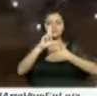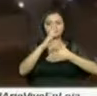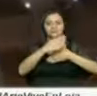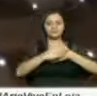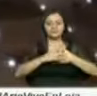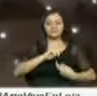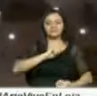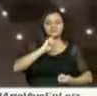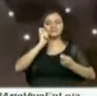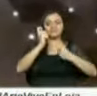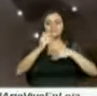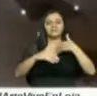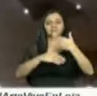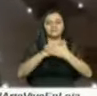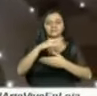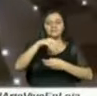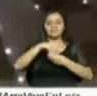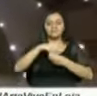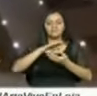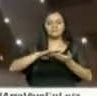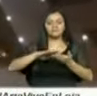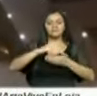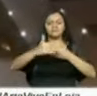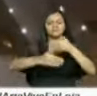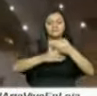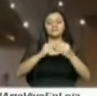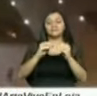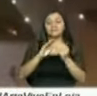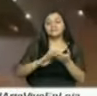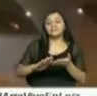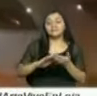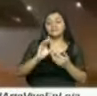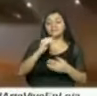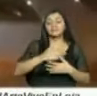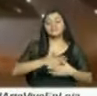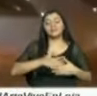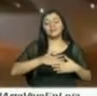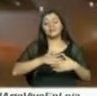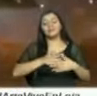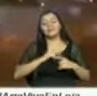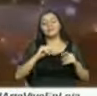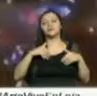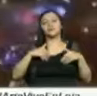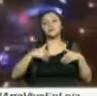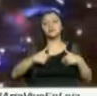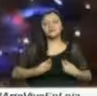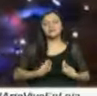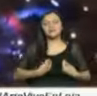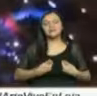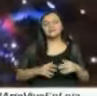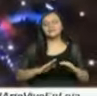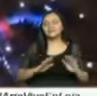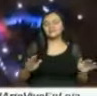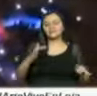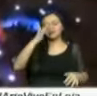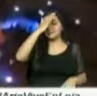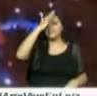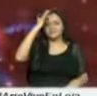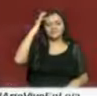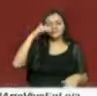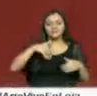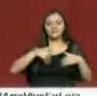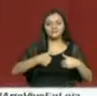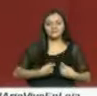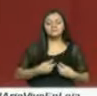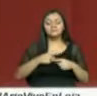revolución. Así que perdonen si estoy un poco fatigado, en verdad estoy extenuado, pero en los